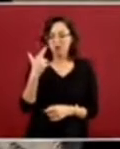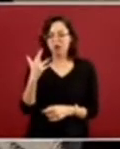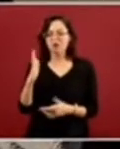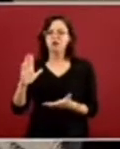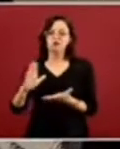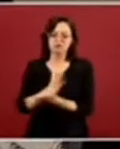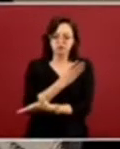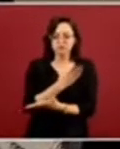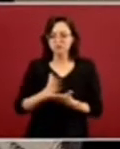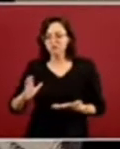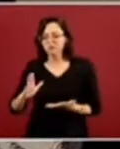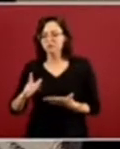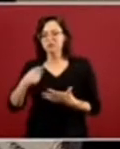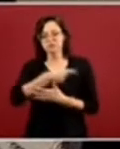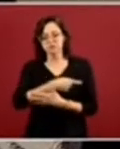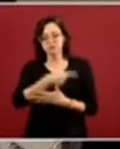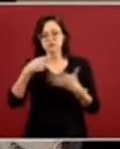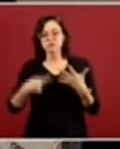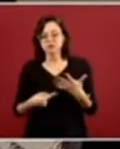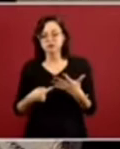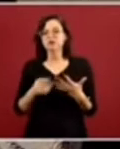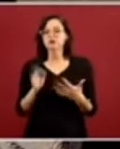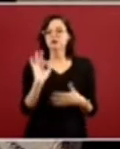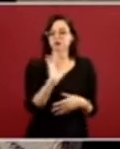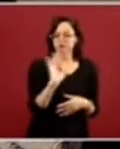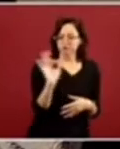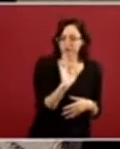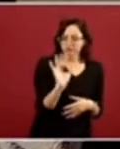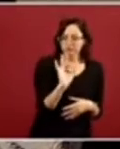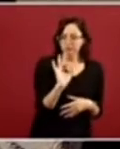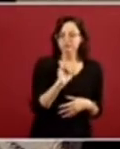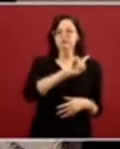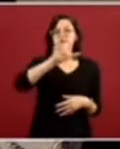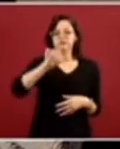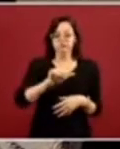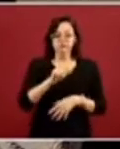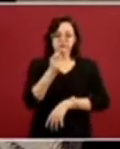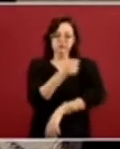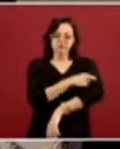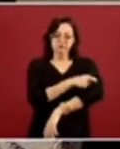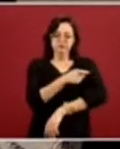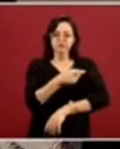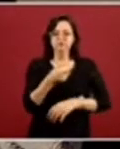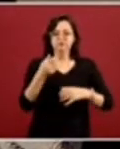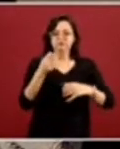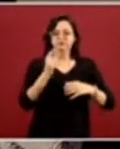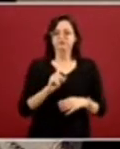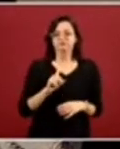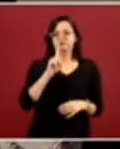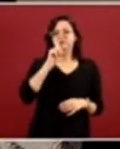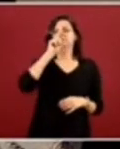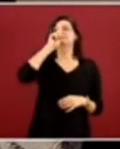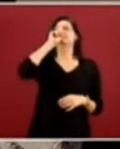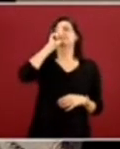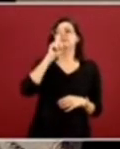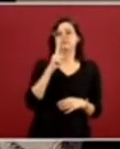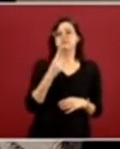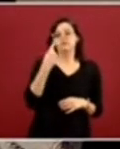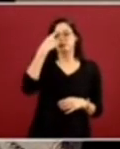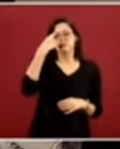en ellos que se cumplen las definiciones de caso sospechoso y se indica la toma de una muestra